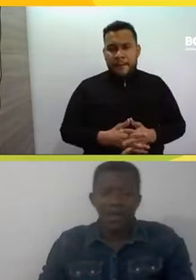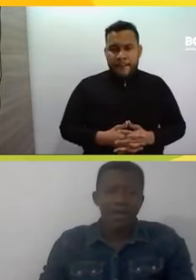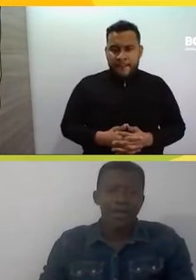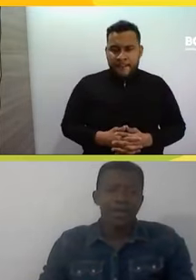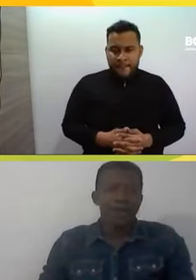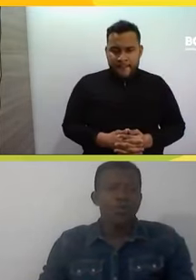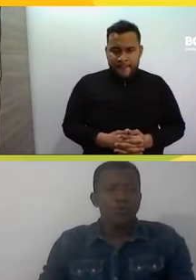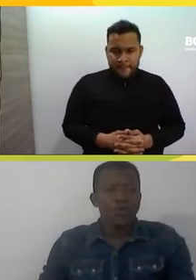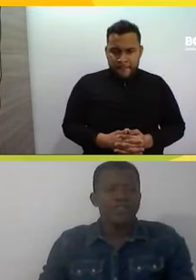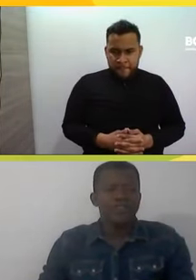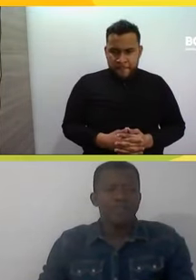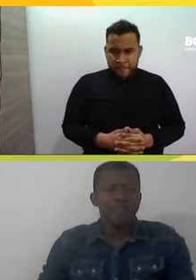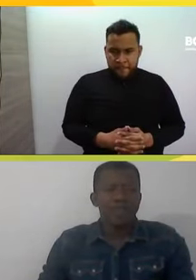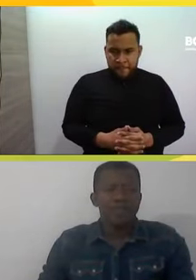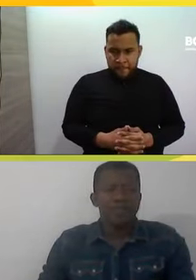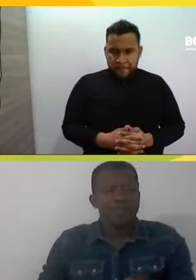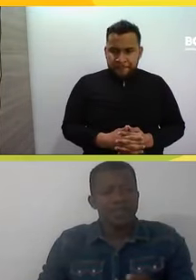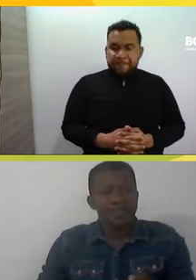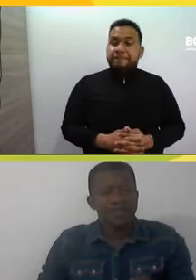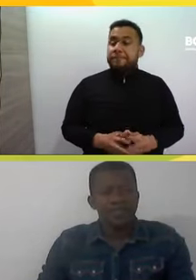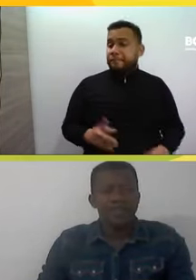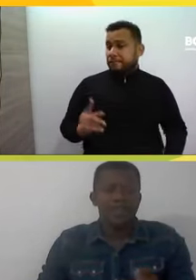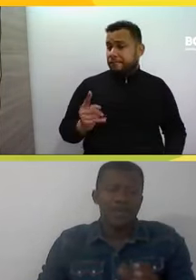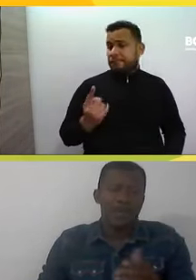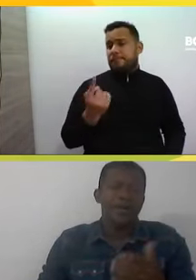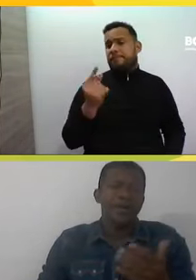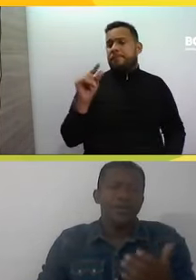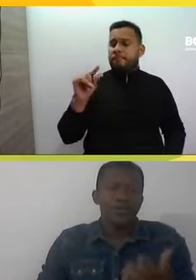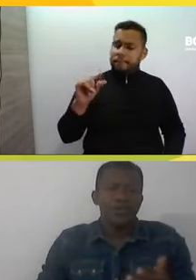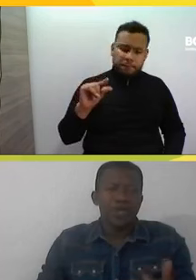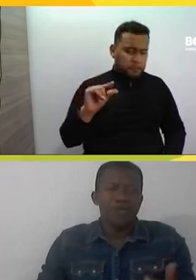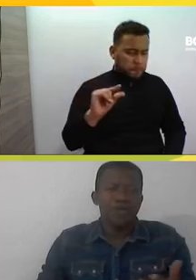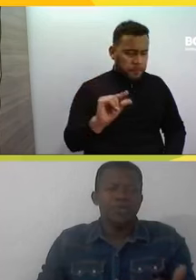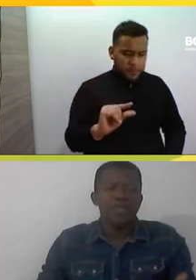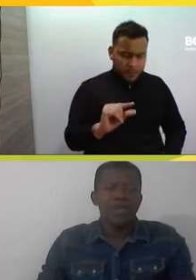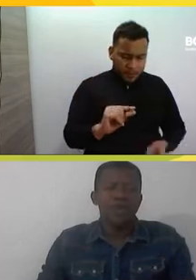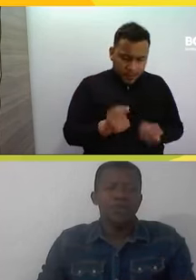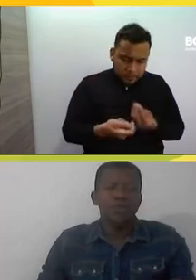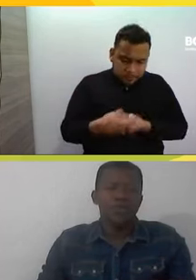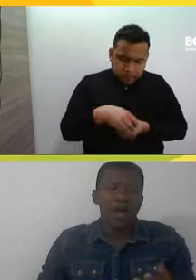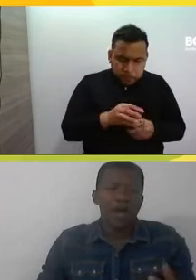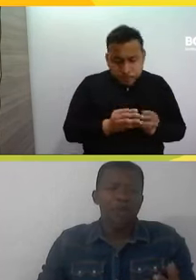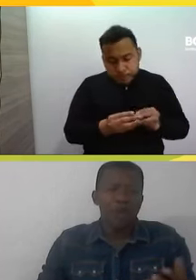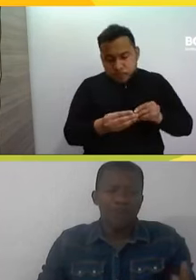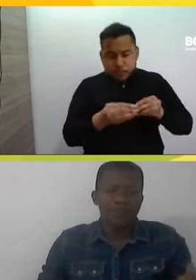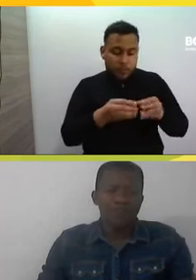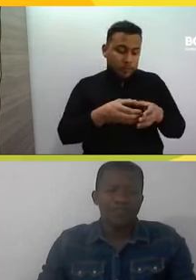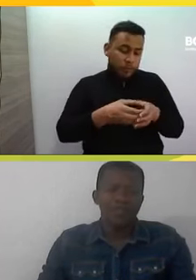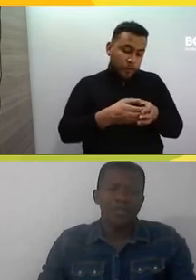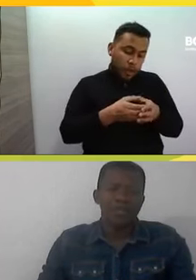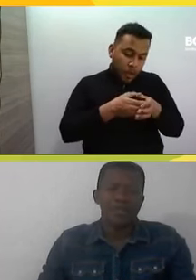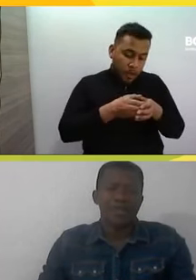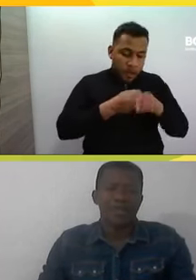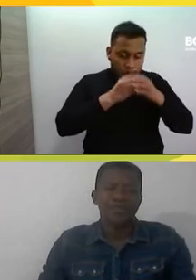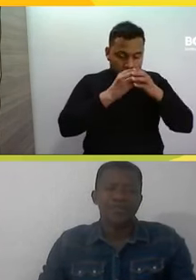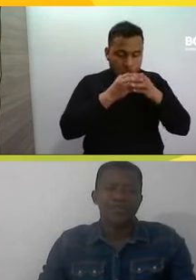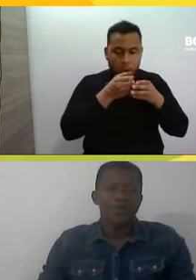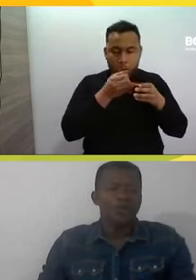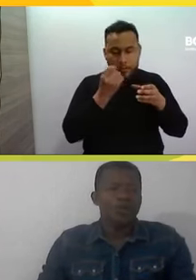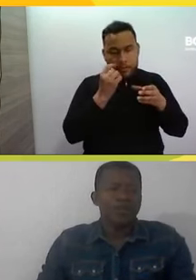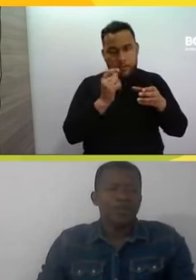Queda un recipiente de arcilla donde bebíamos aguas